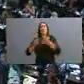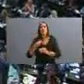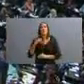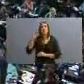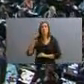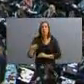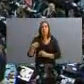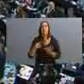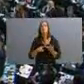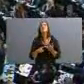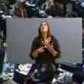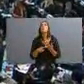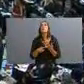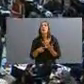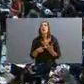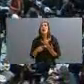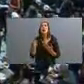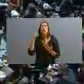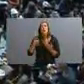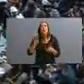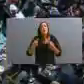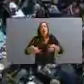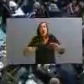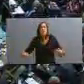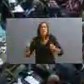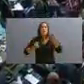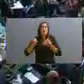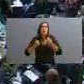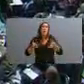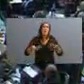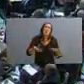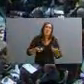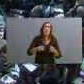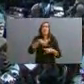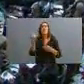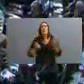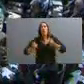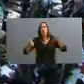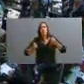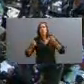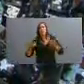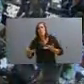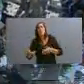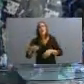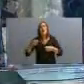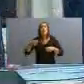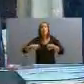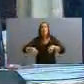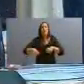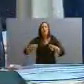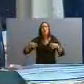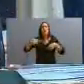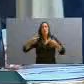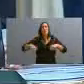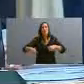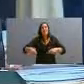mismo en materia de elementos, vehículos livianos, pesados, motos, cuatriciclos, movilidad